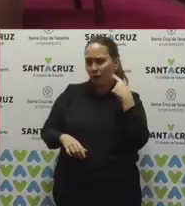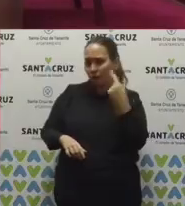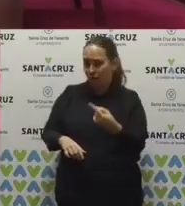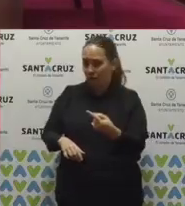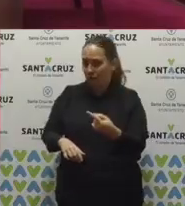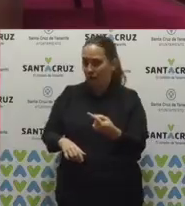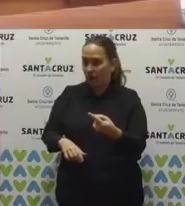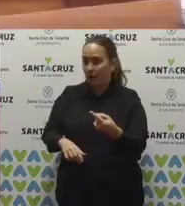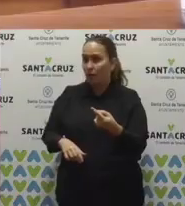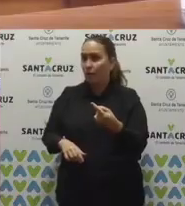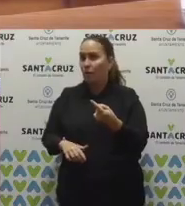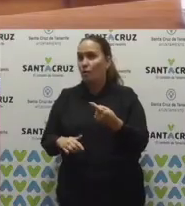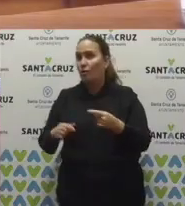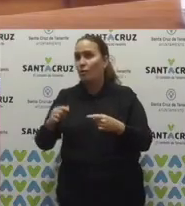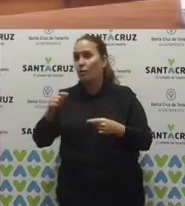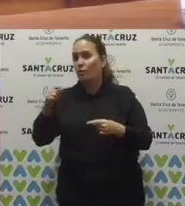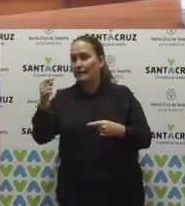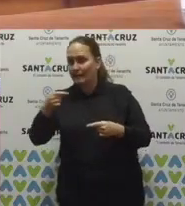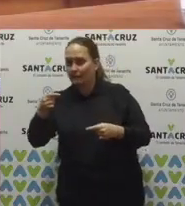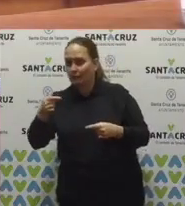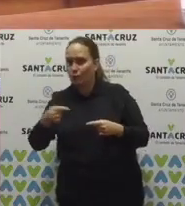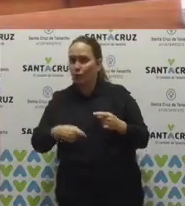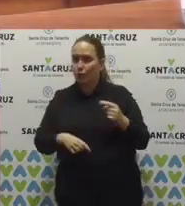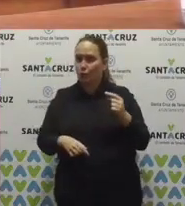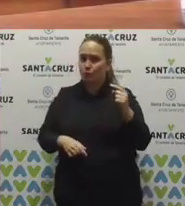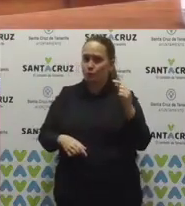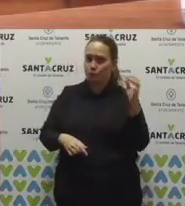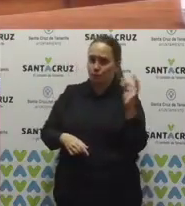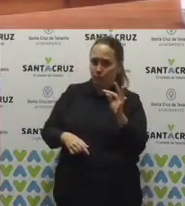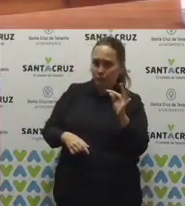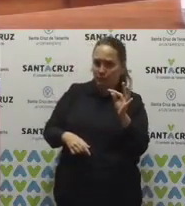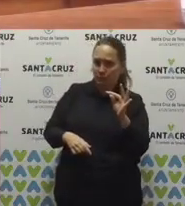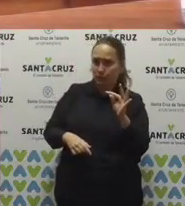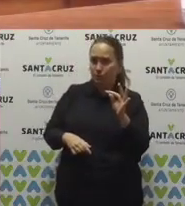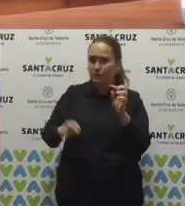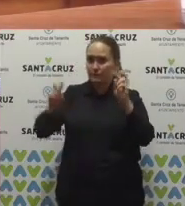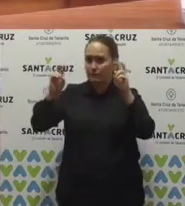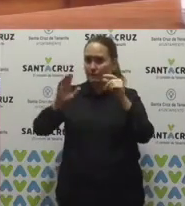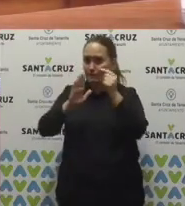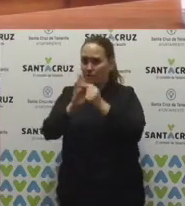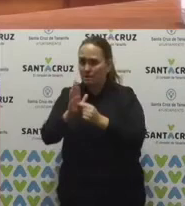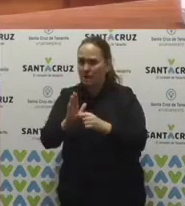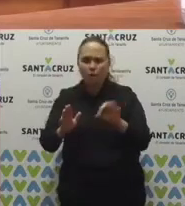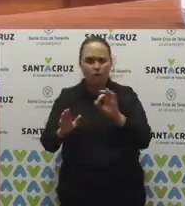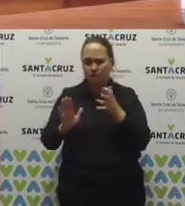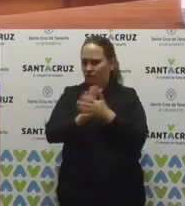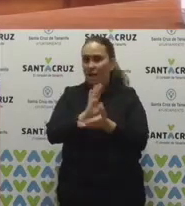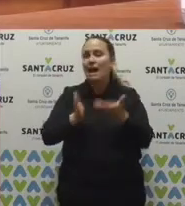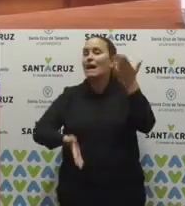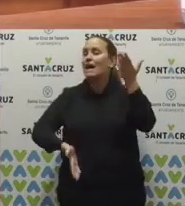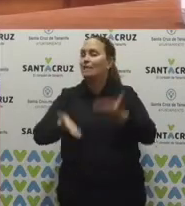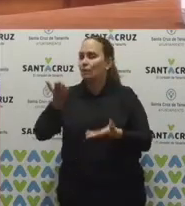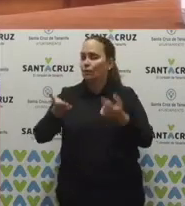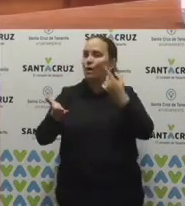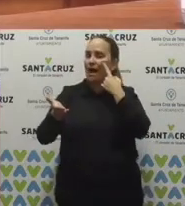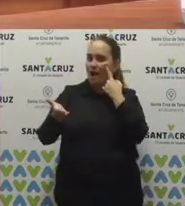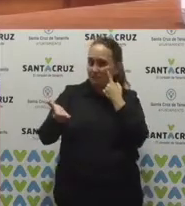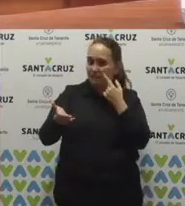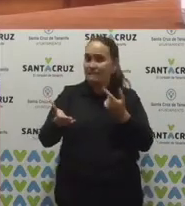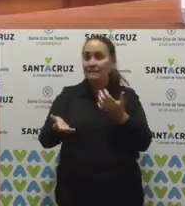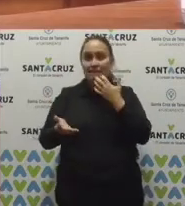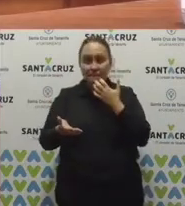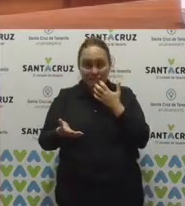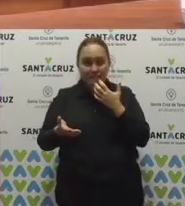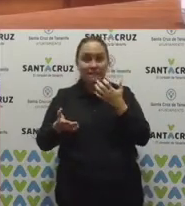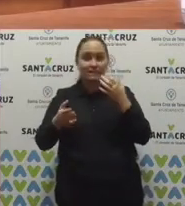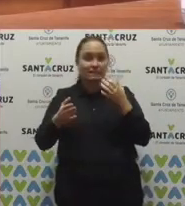o los pros y los contras de la posible medida una evaluación de lo que supondría eso sí estaría de